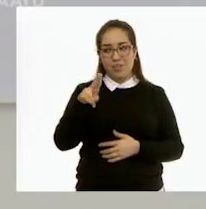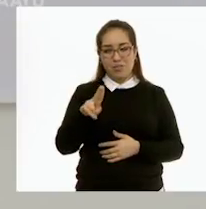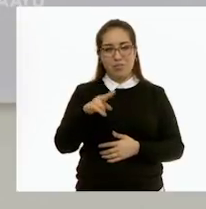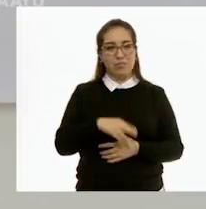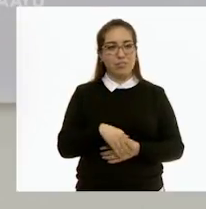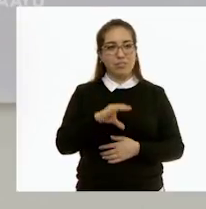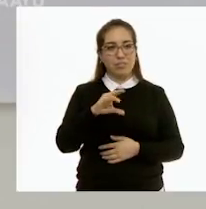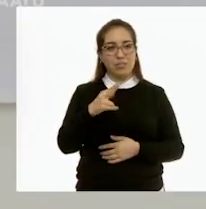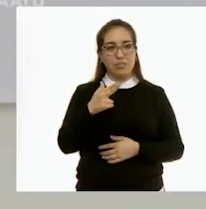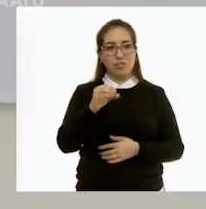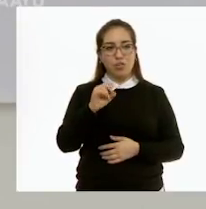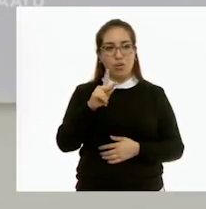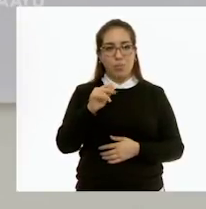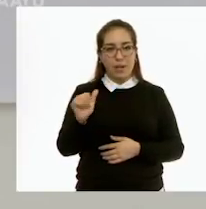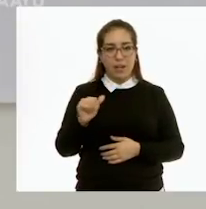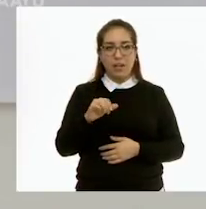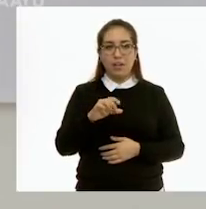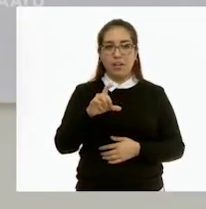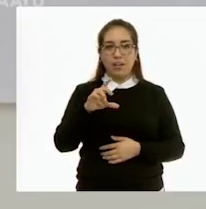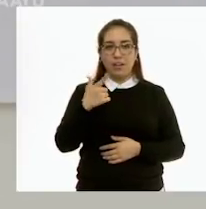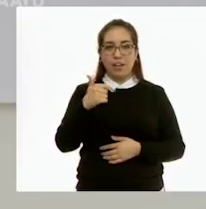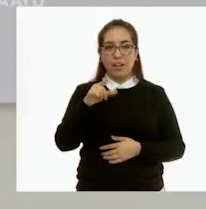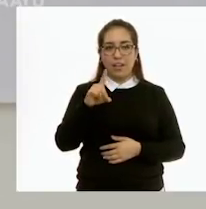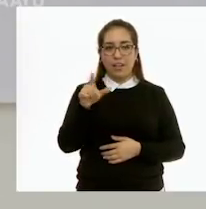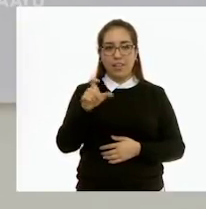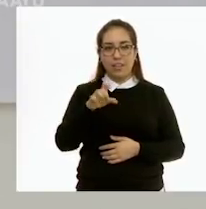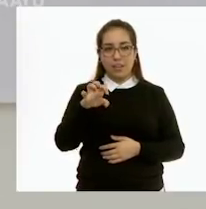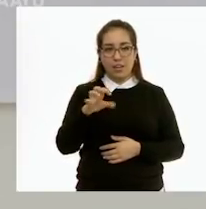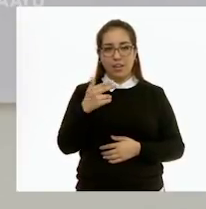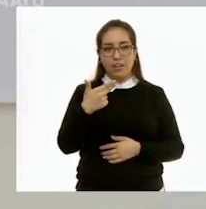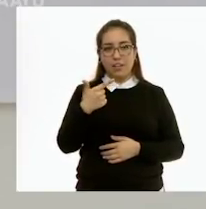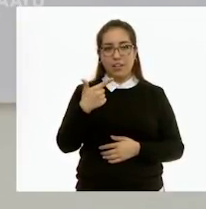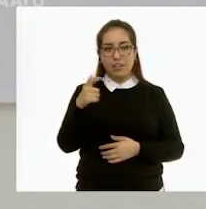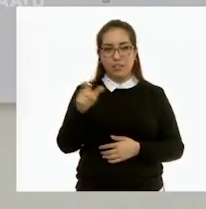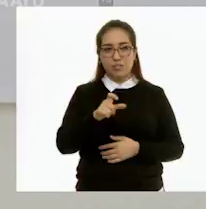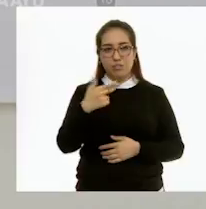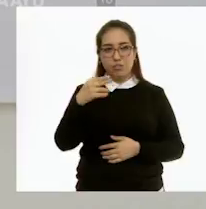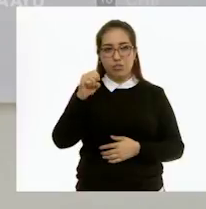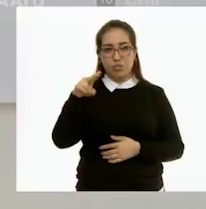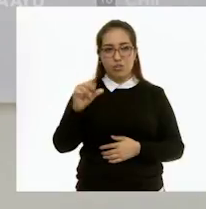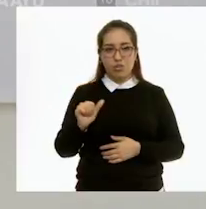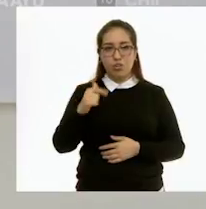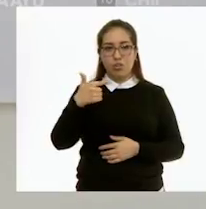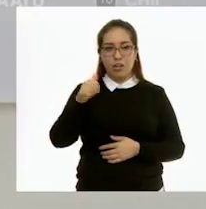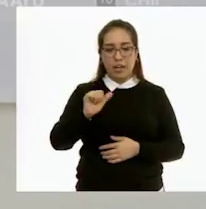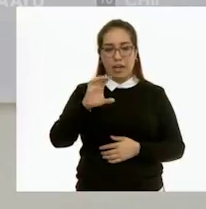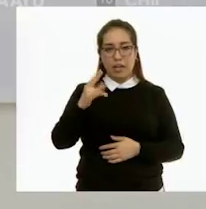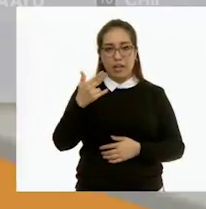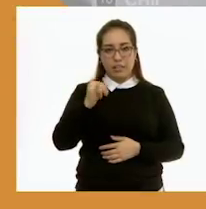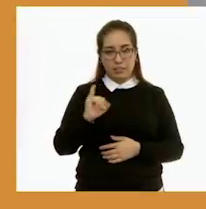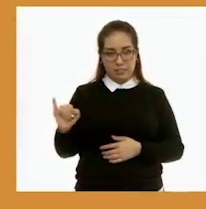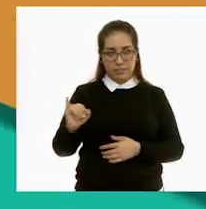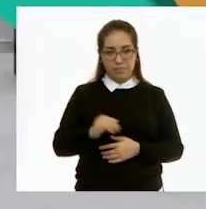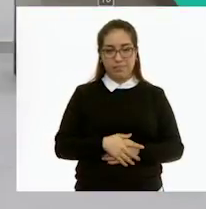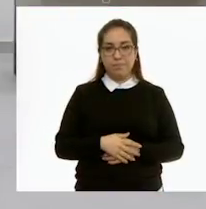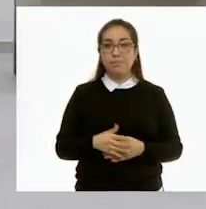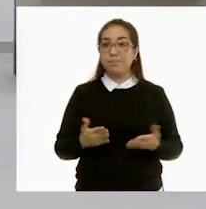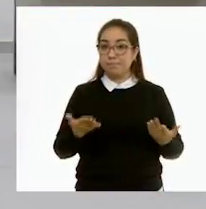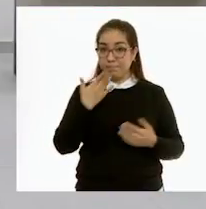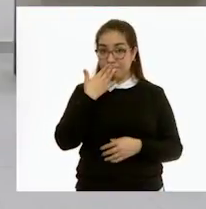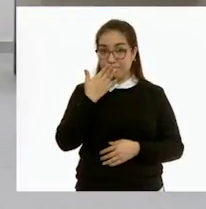chopa, galle, shono, ga, chi. Muy